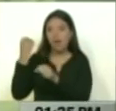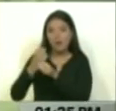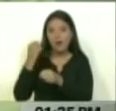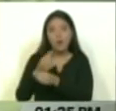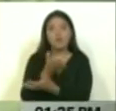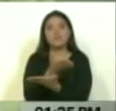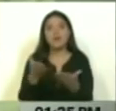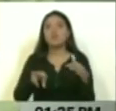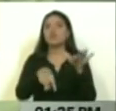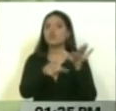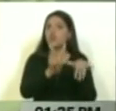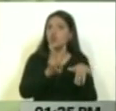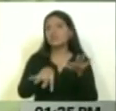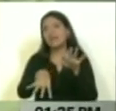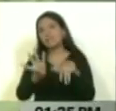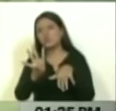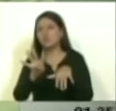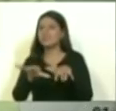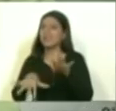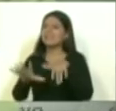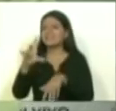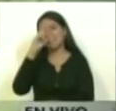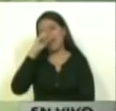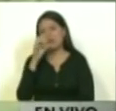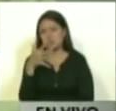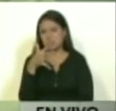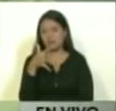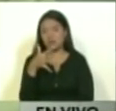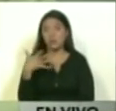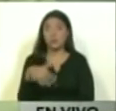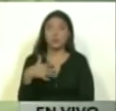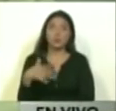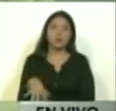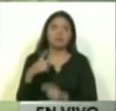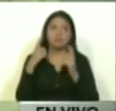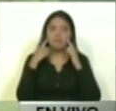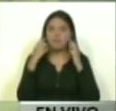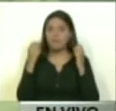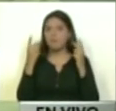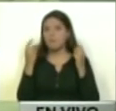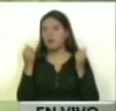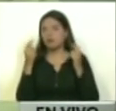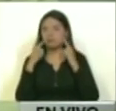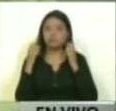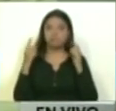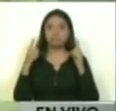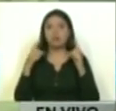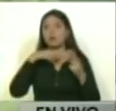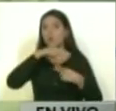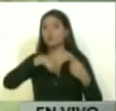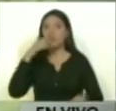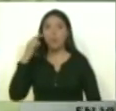de 12, 14, 15, 16 años. Son un huracán, un huracán. La revolución bolivariana tiene garantizado su